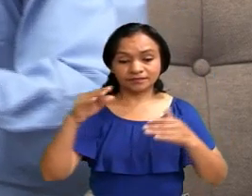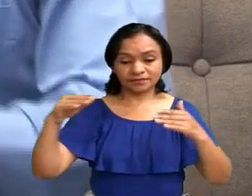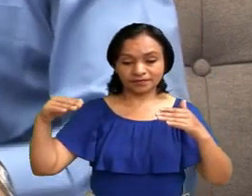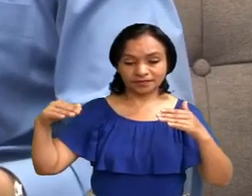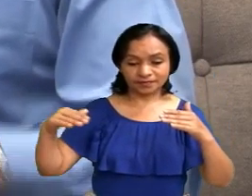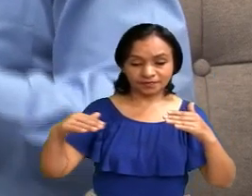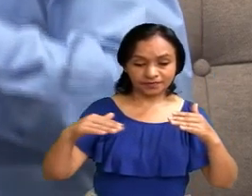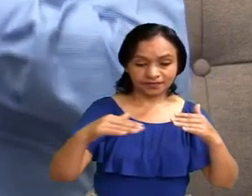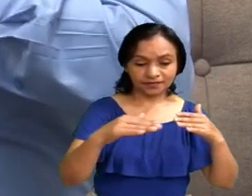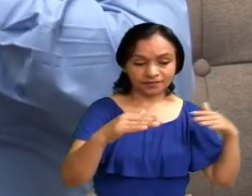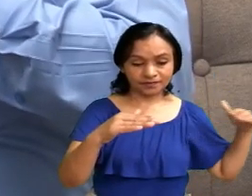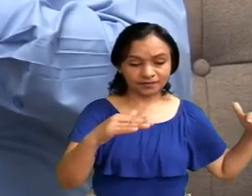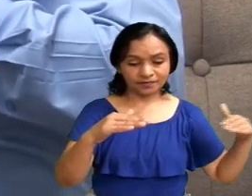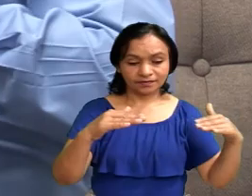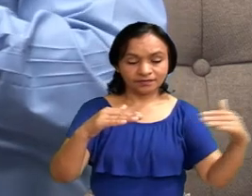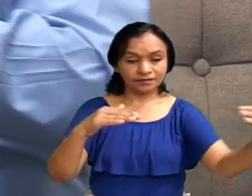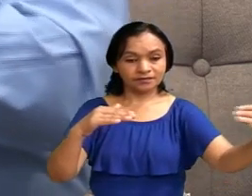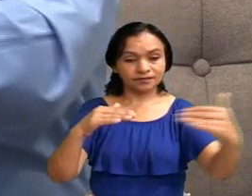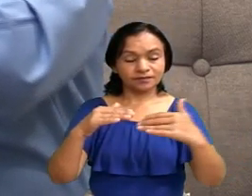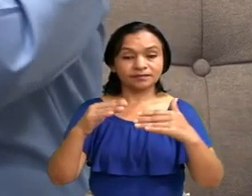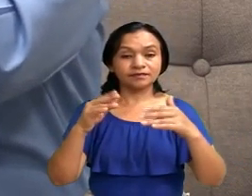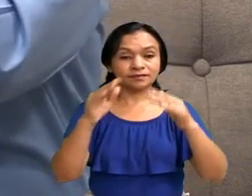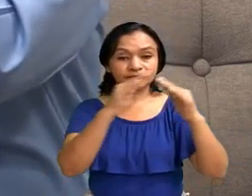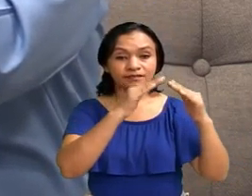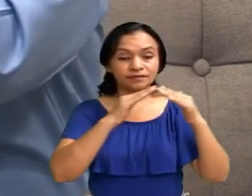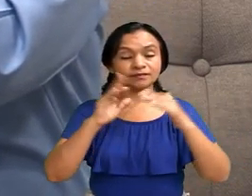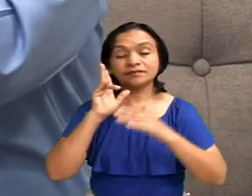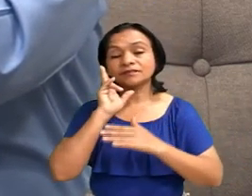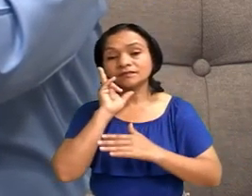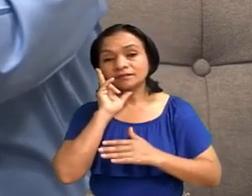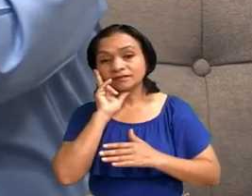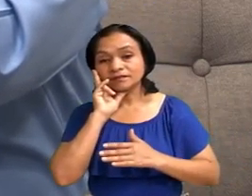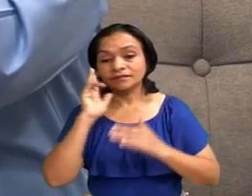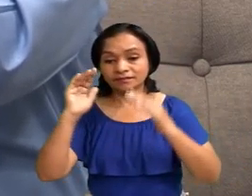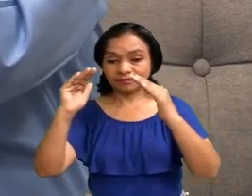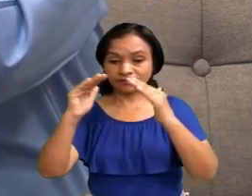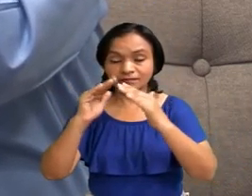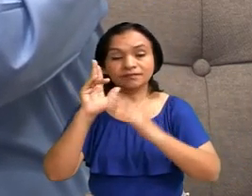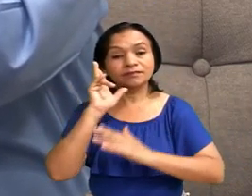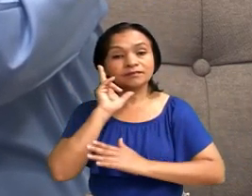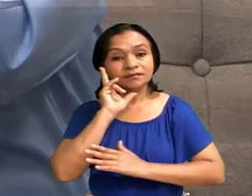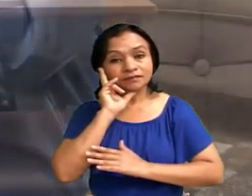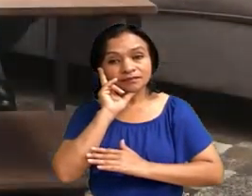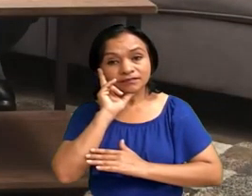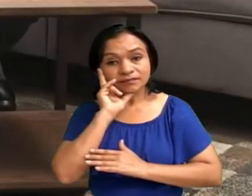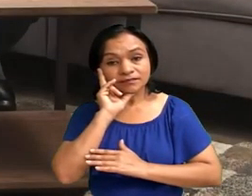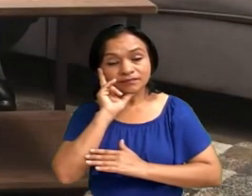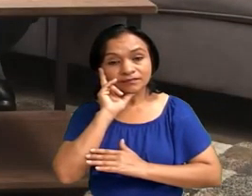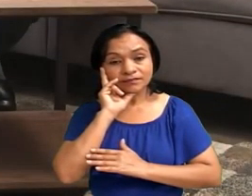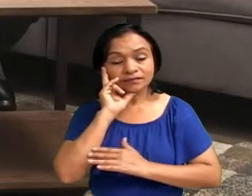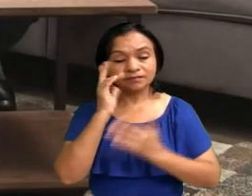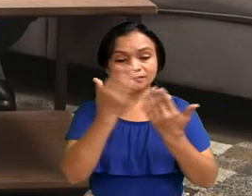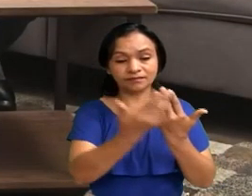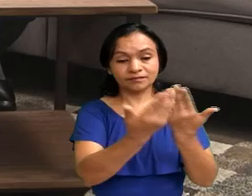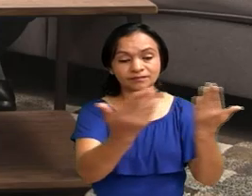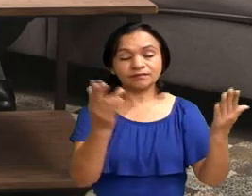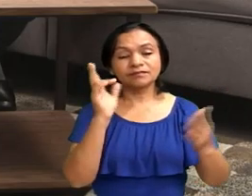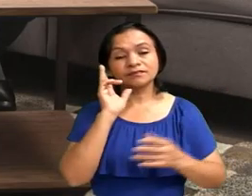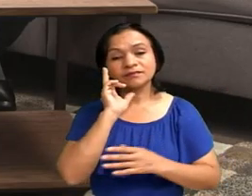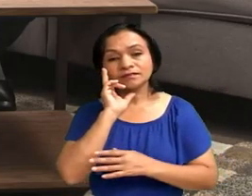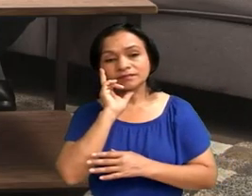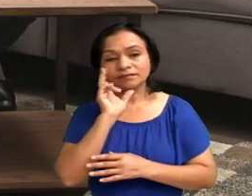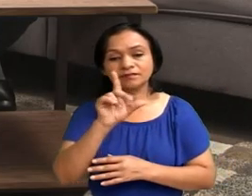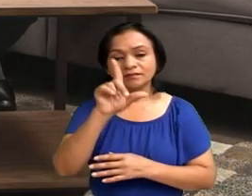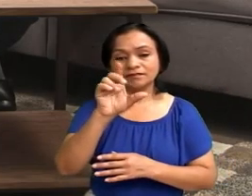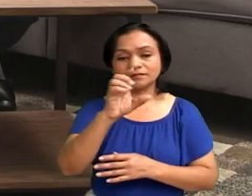Darío, la calle principal que va hasta la casa cuna de Darío y el museo, todo eso es puro